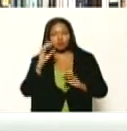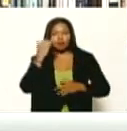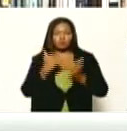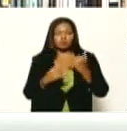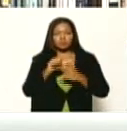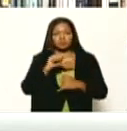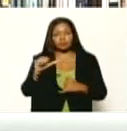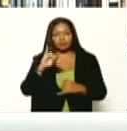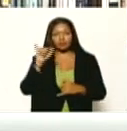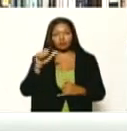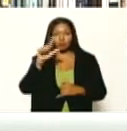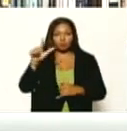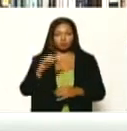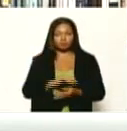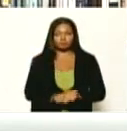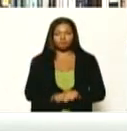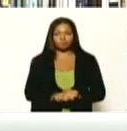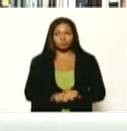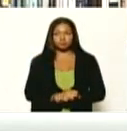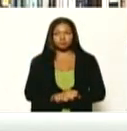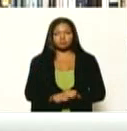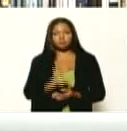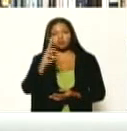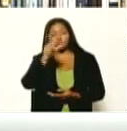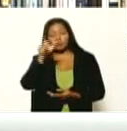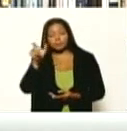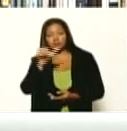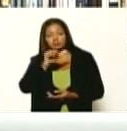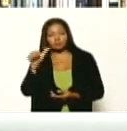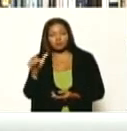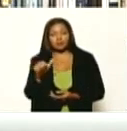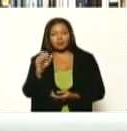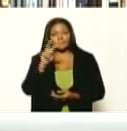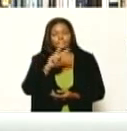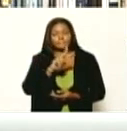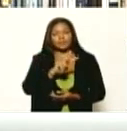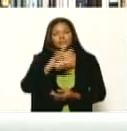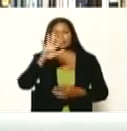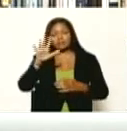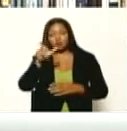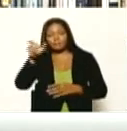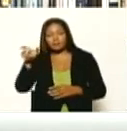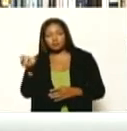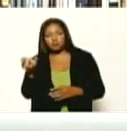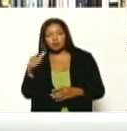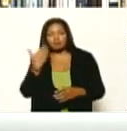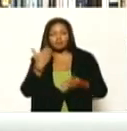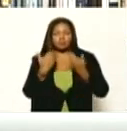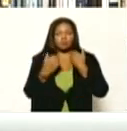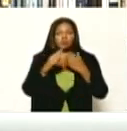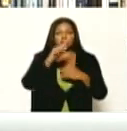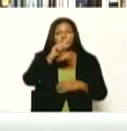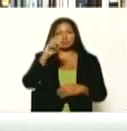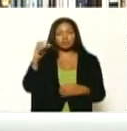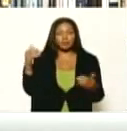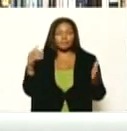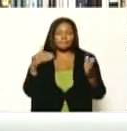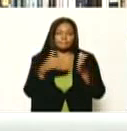de junio. La tasa de incidencia semanal se ubica en 25 casos por 100.000